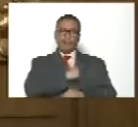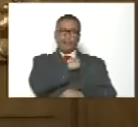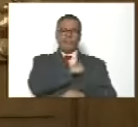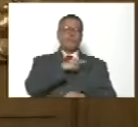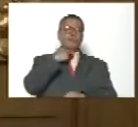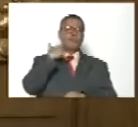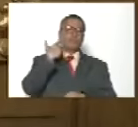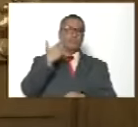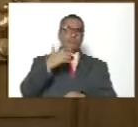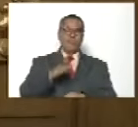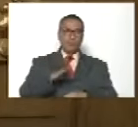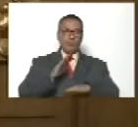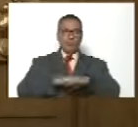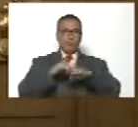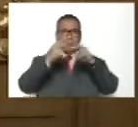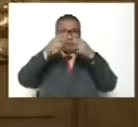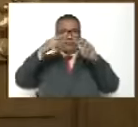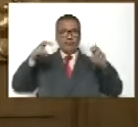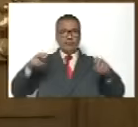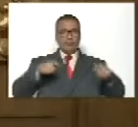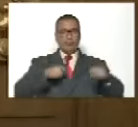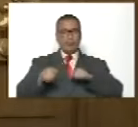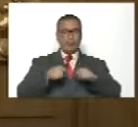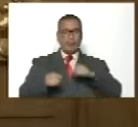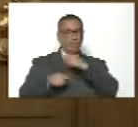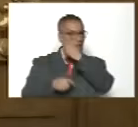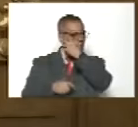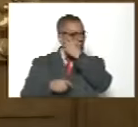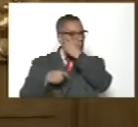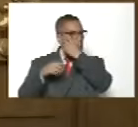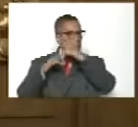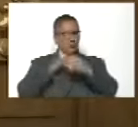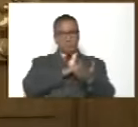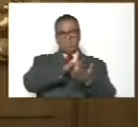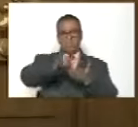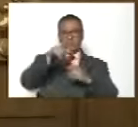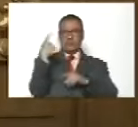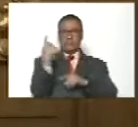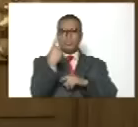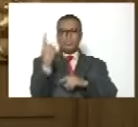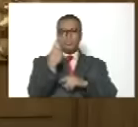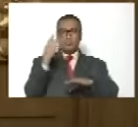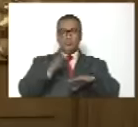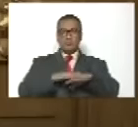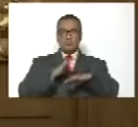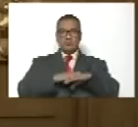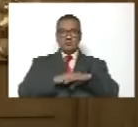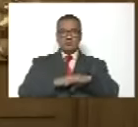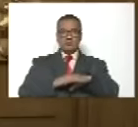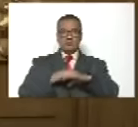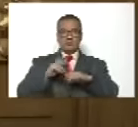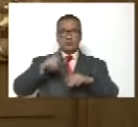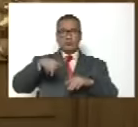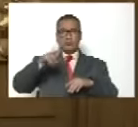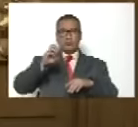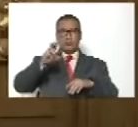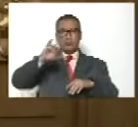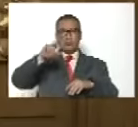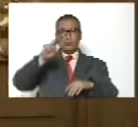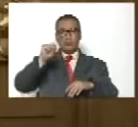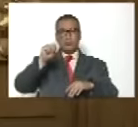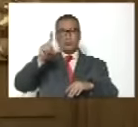suceso, entre comillas, accidente aéreo de helicóptero ocurrido en la provincia de